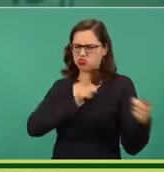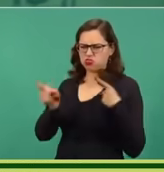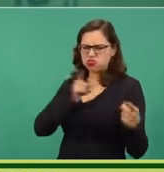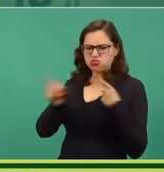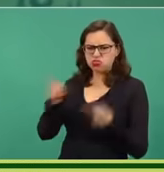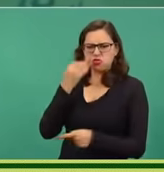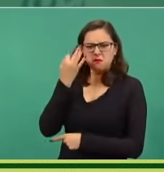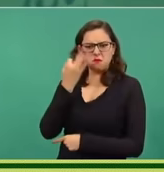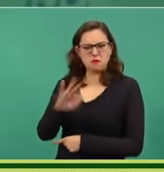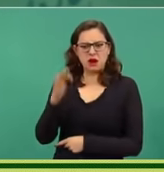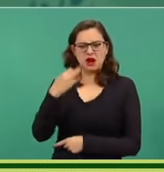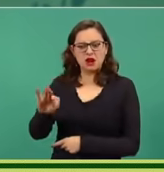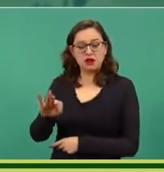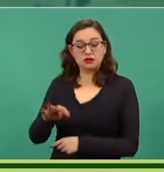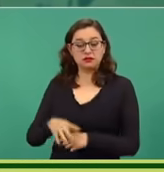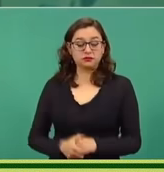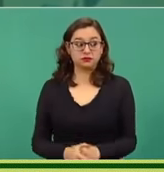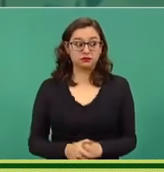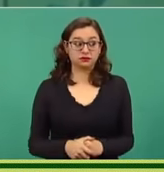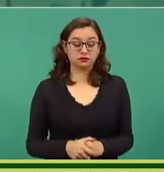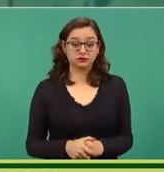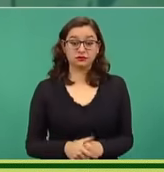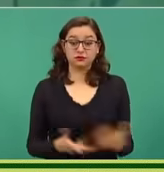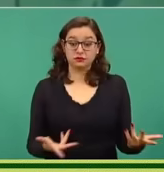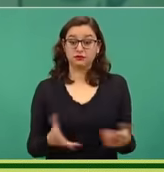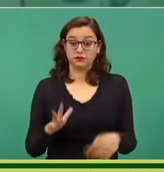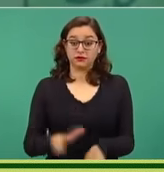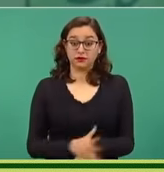por eso mi discurso del día